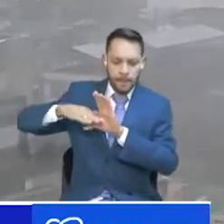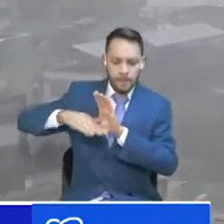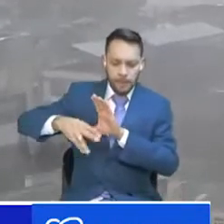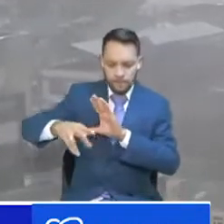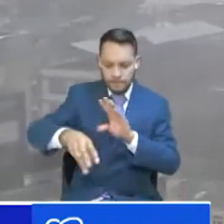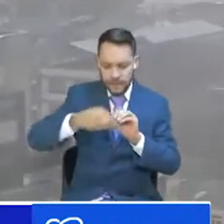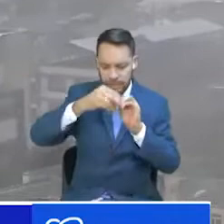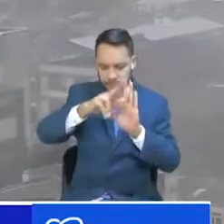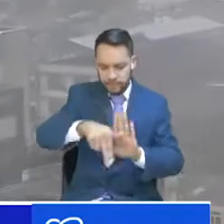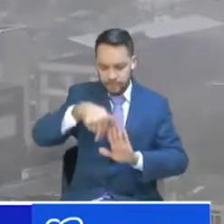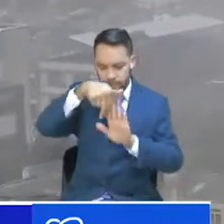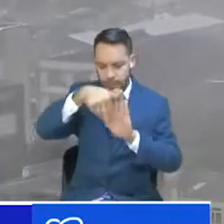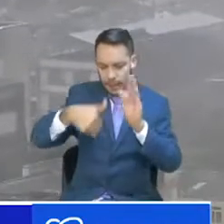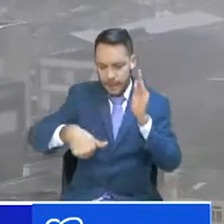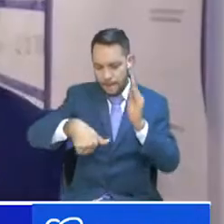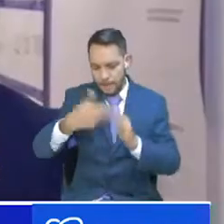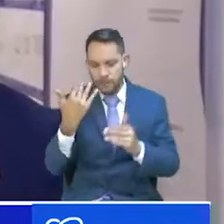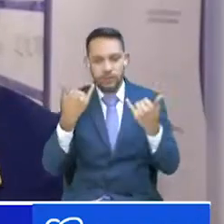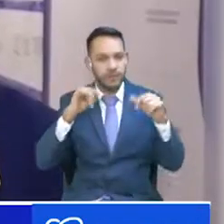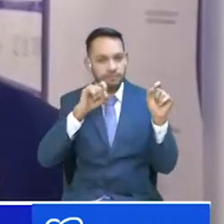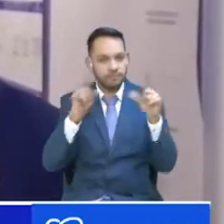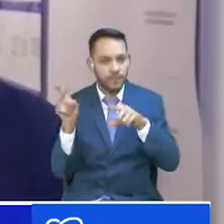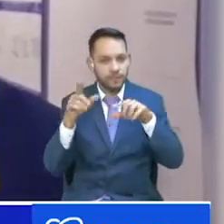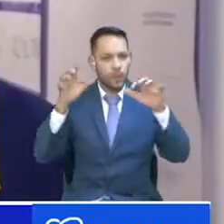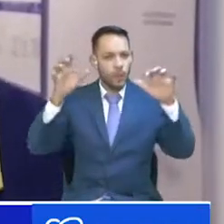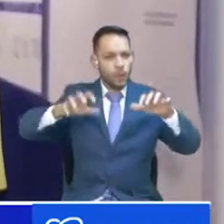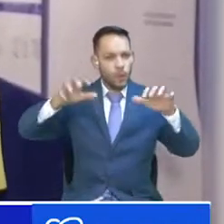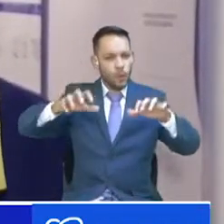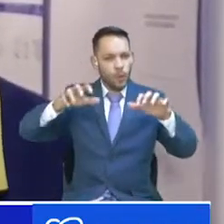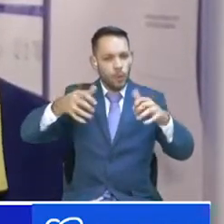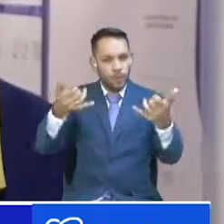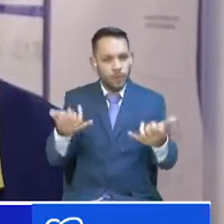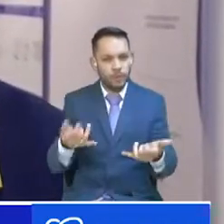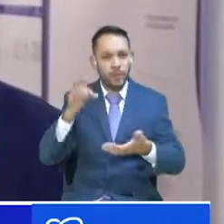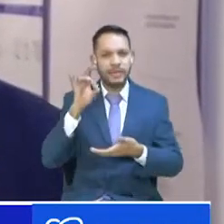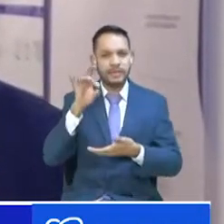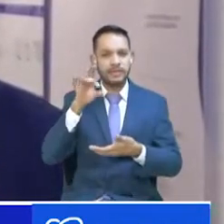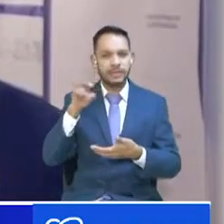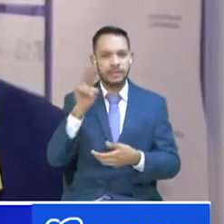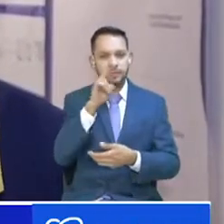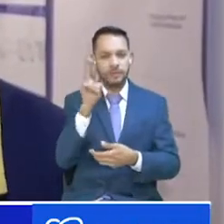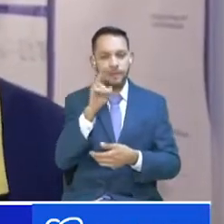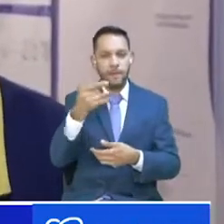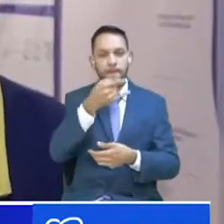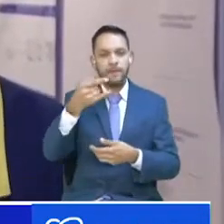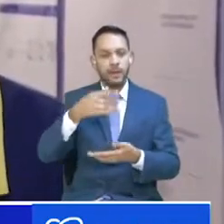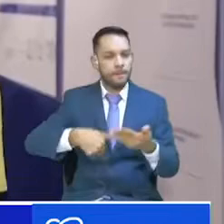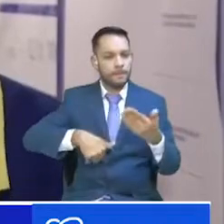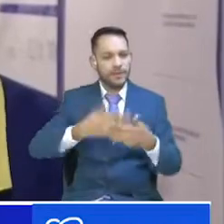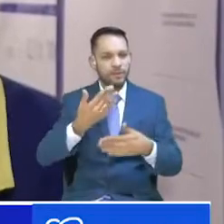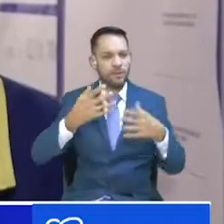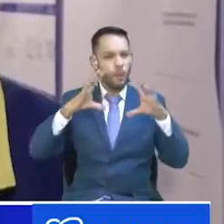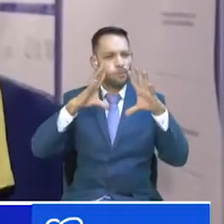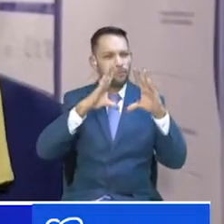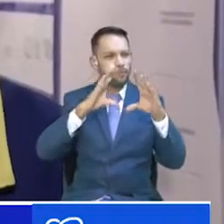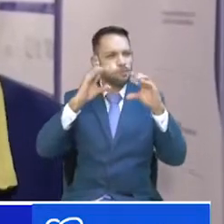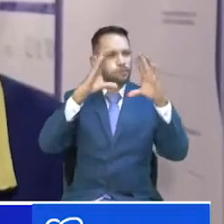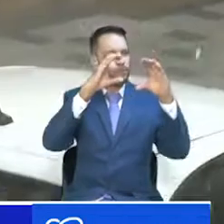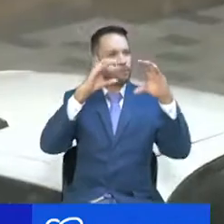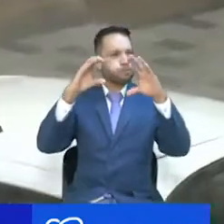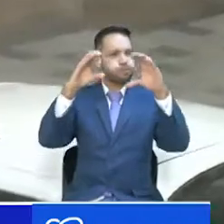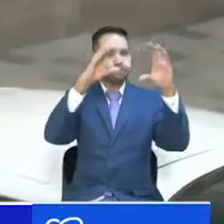empieza de manera oficial la temporada de lluvias a partir del día de hoy 15 y ya empezamos oficialmente la primera temporada de lluvias del año